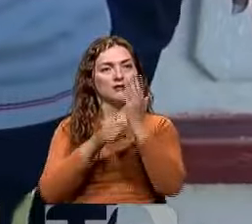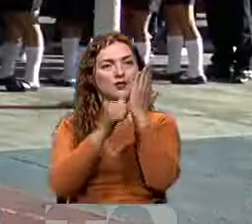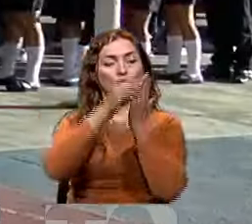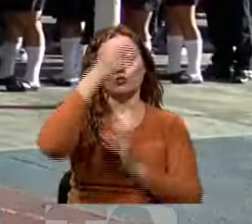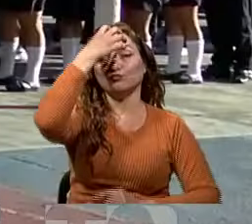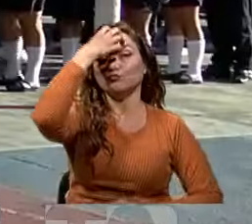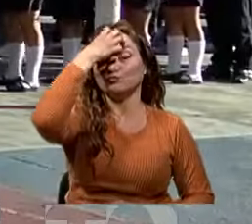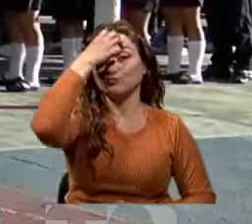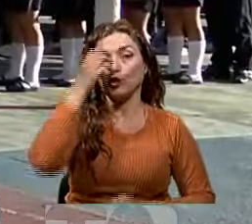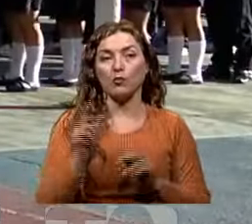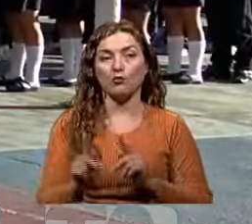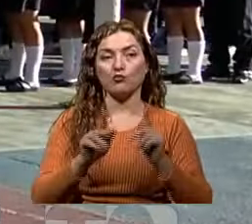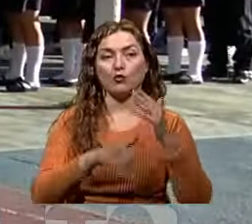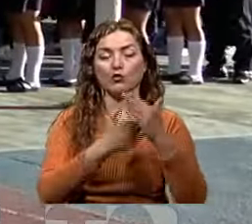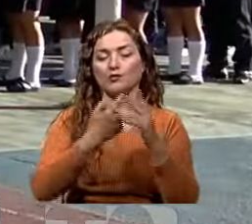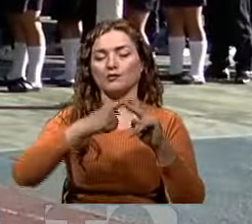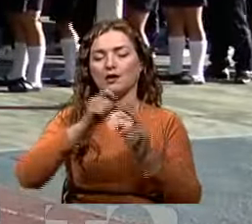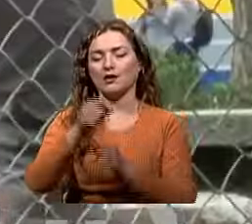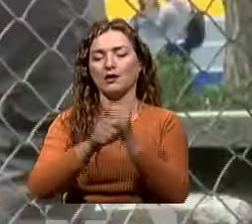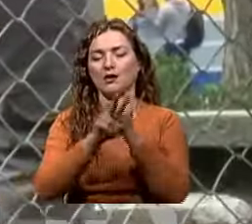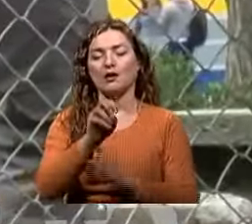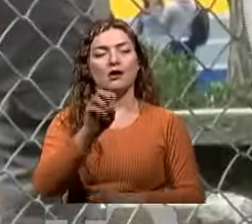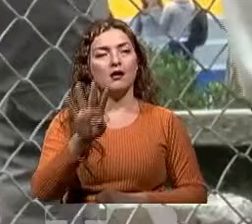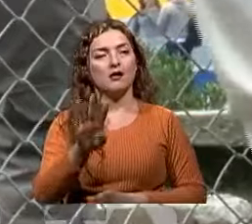de Educación prepara todo para el inicio del año lectivo